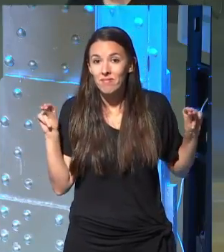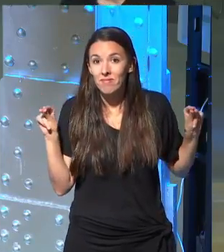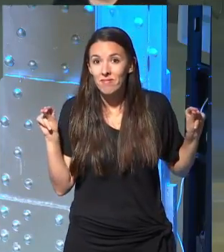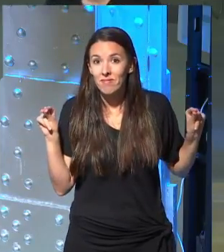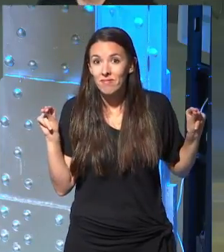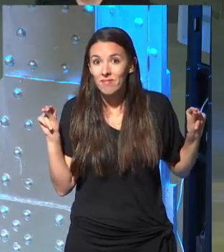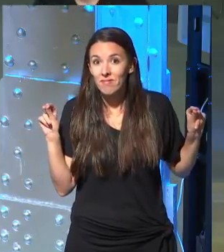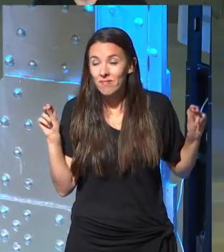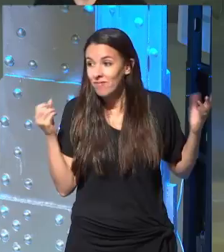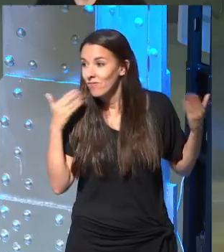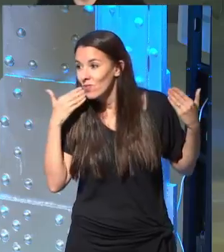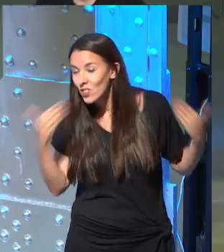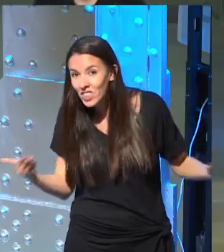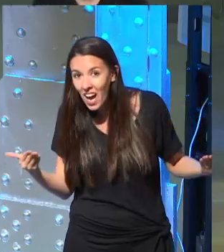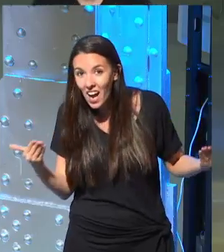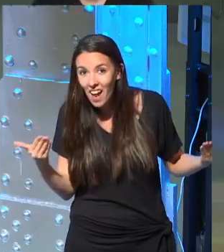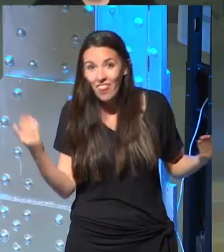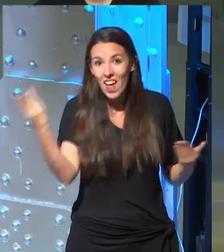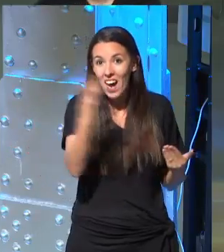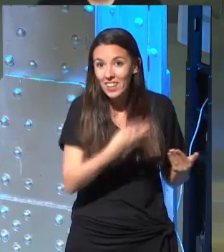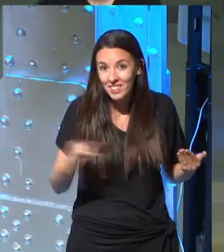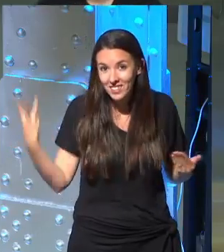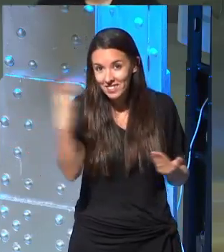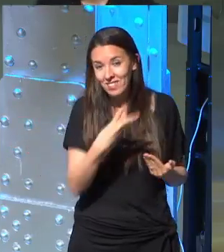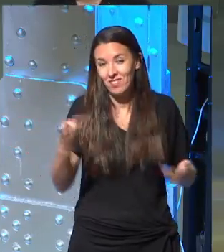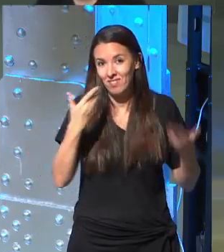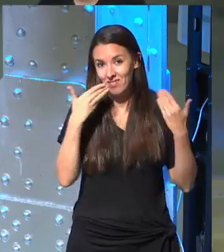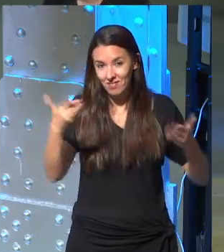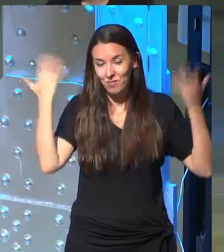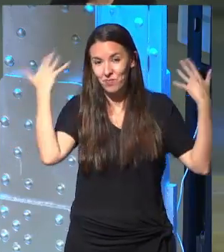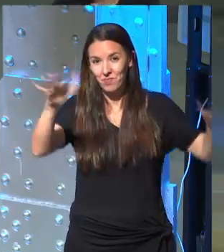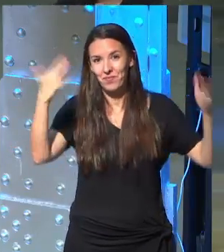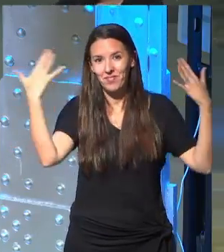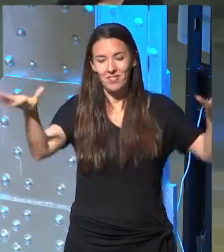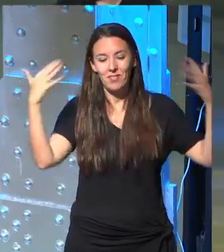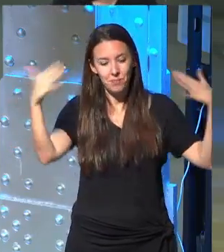el chiringuito. Muchas galas, Joli. Muchas gracias. Muchas gracias, Manuel. Muchas gracias, Somatocrítico.